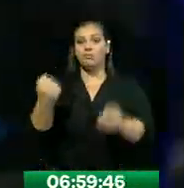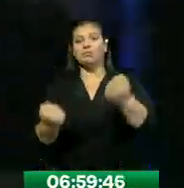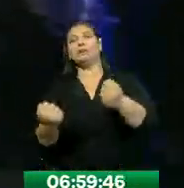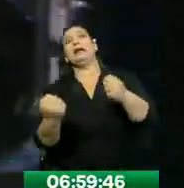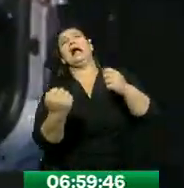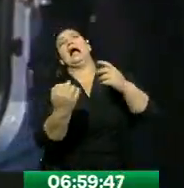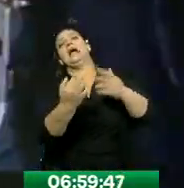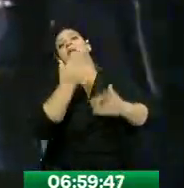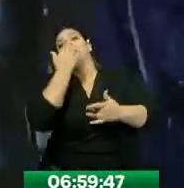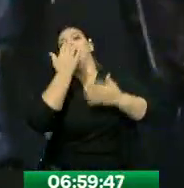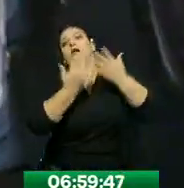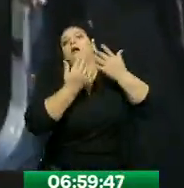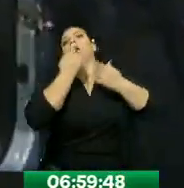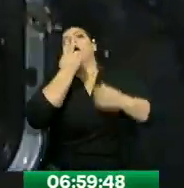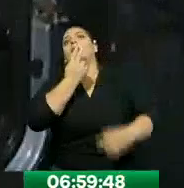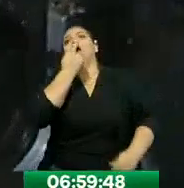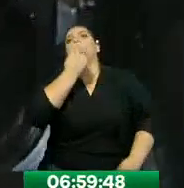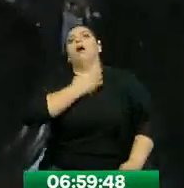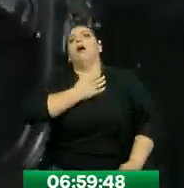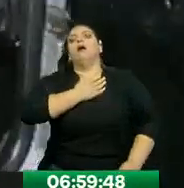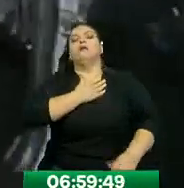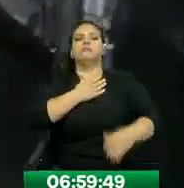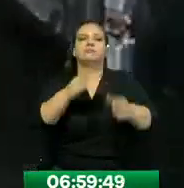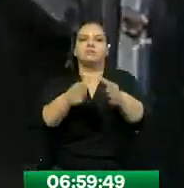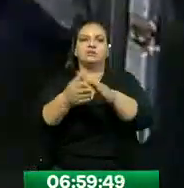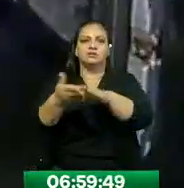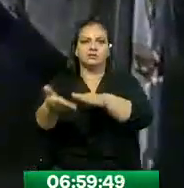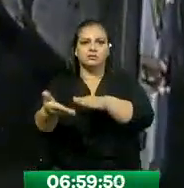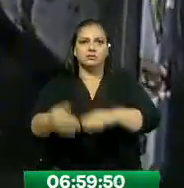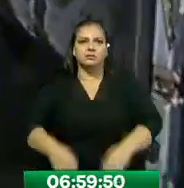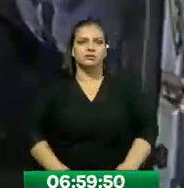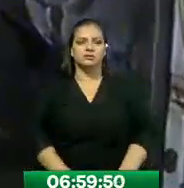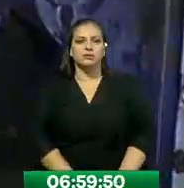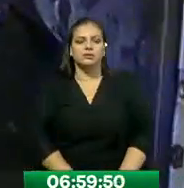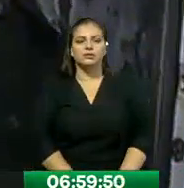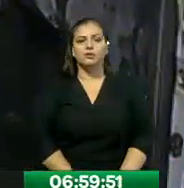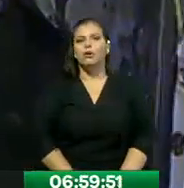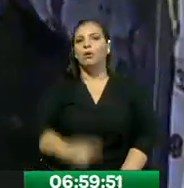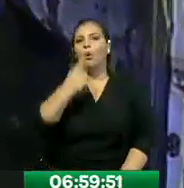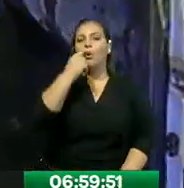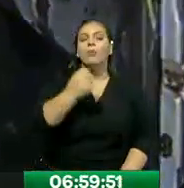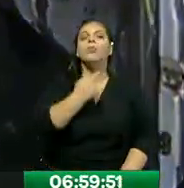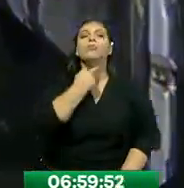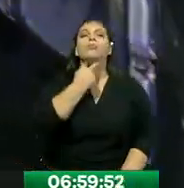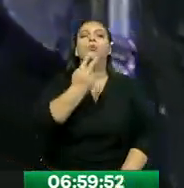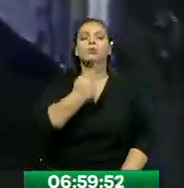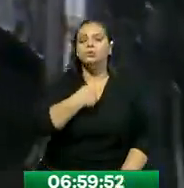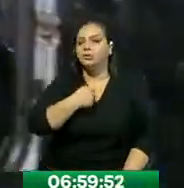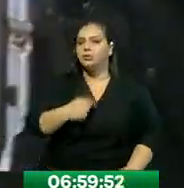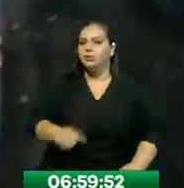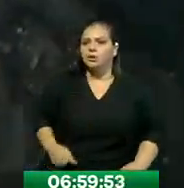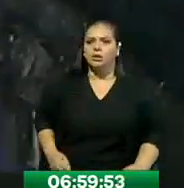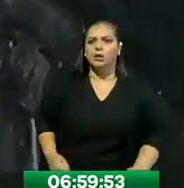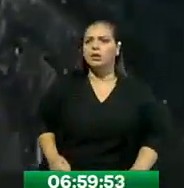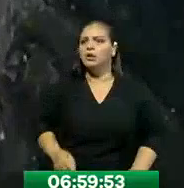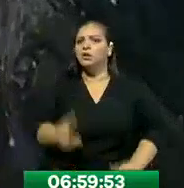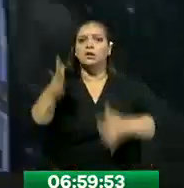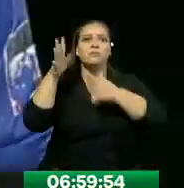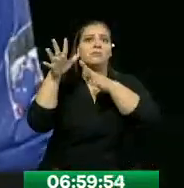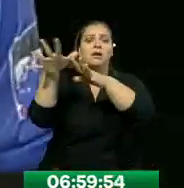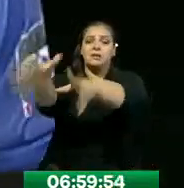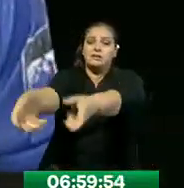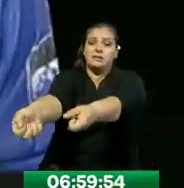no pudo salir con vida. Le di una mano para sacar a los hizo que está ahorita ahí en la